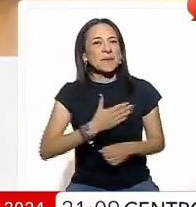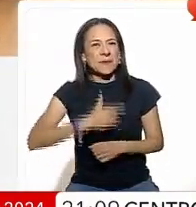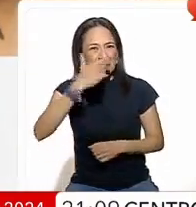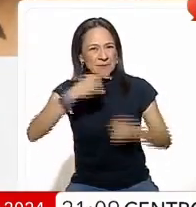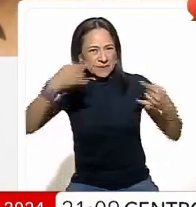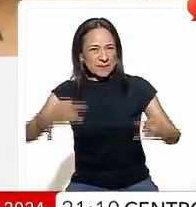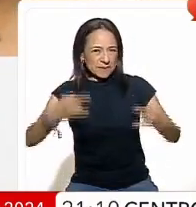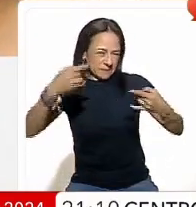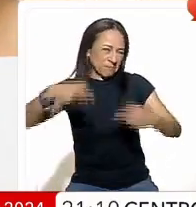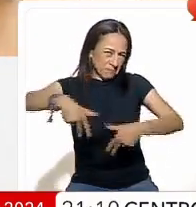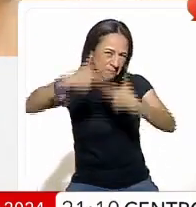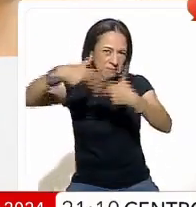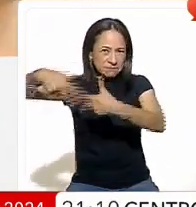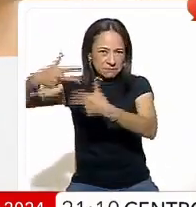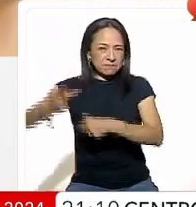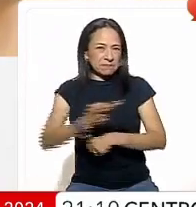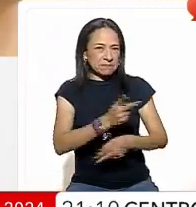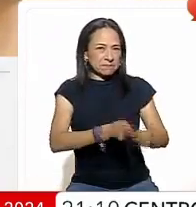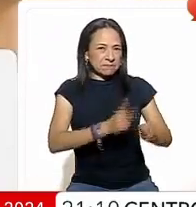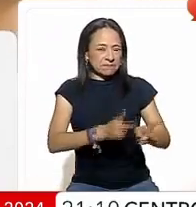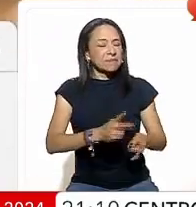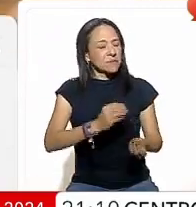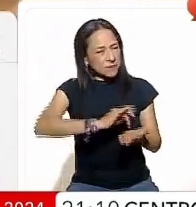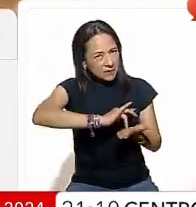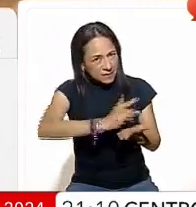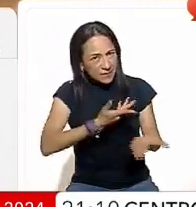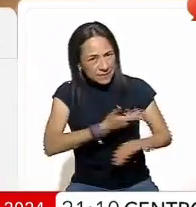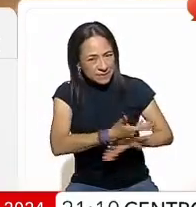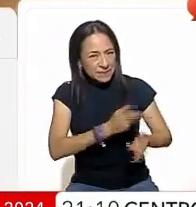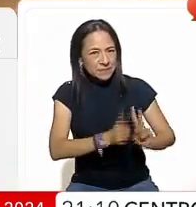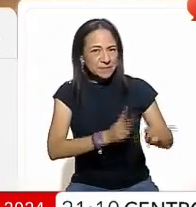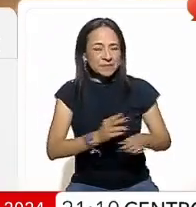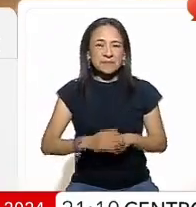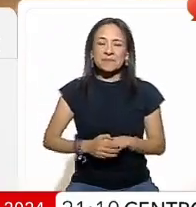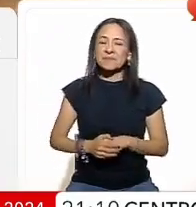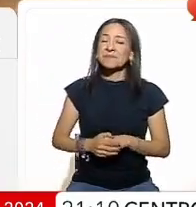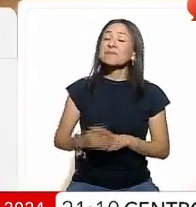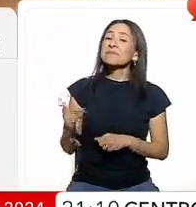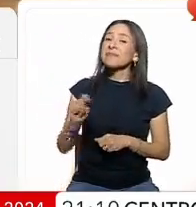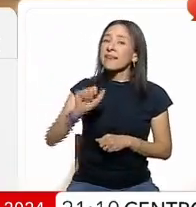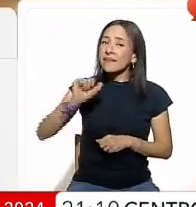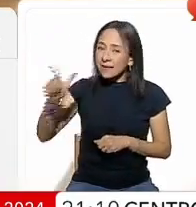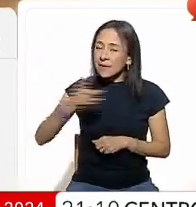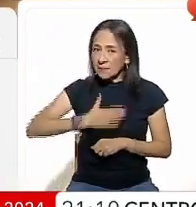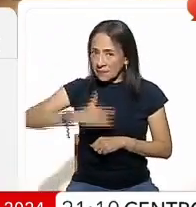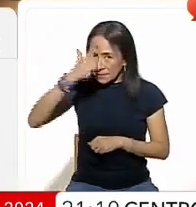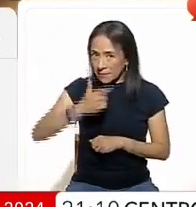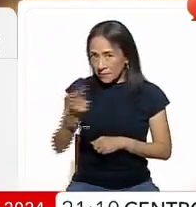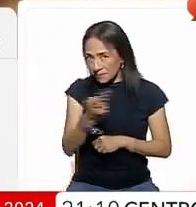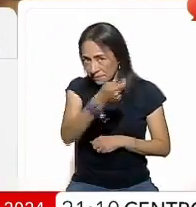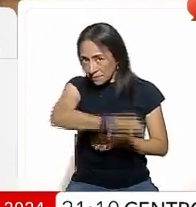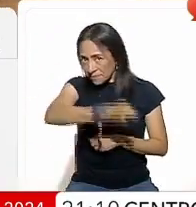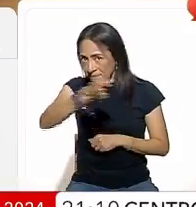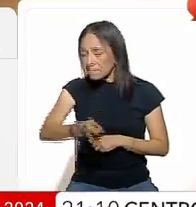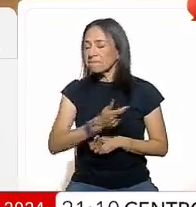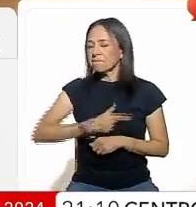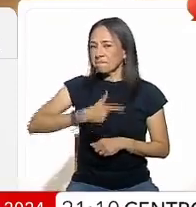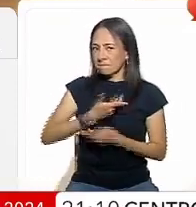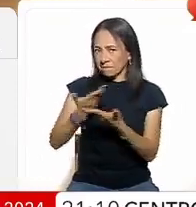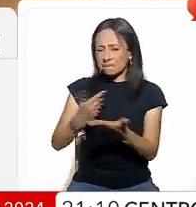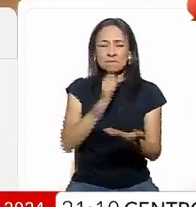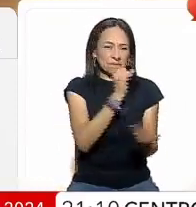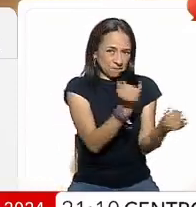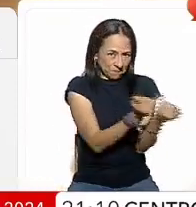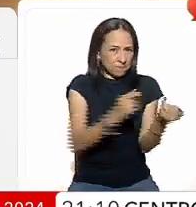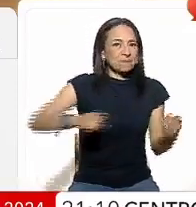por esta conversación. ¿Qué tal? Buenas noches, Alberto. Qué gusto saludarlos. Igualmente, gobernadora,